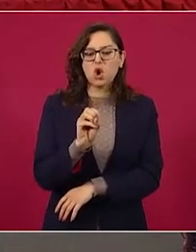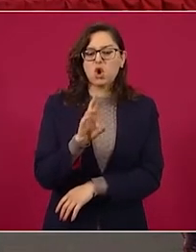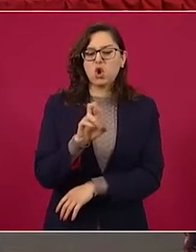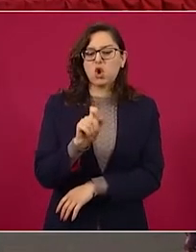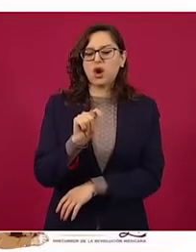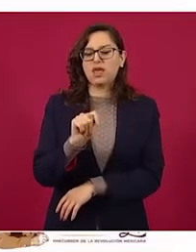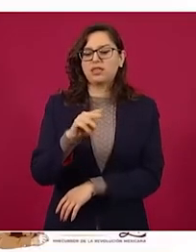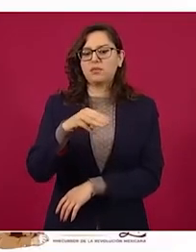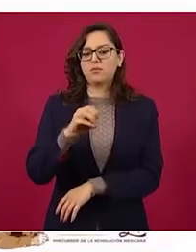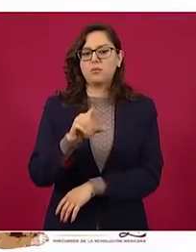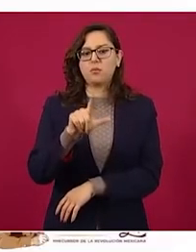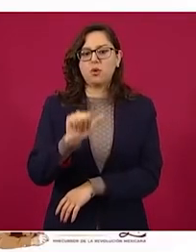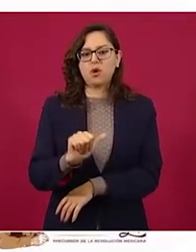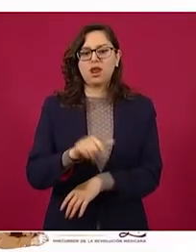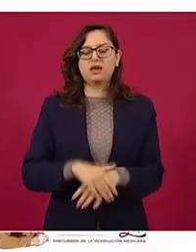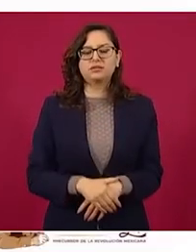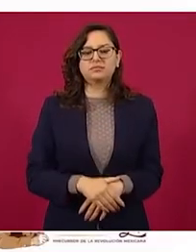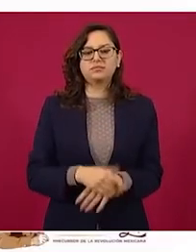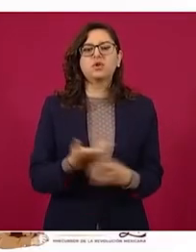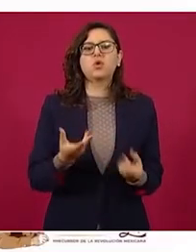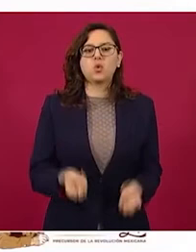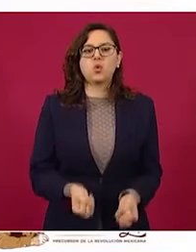tuvo